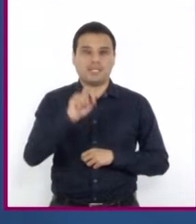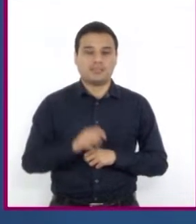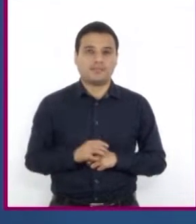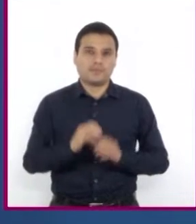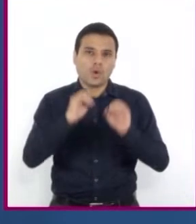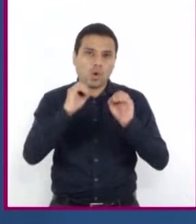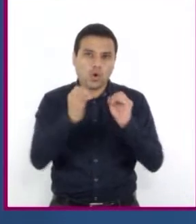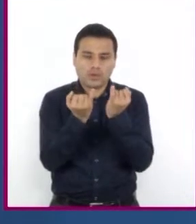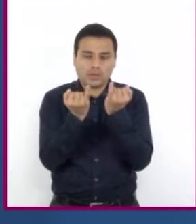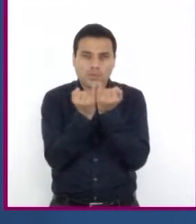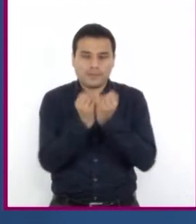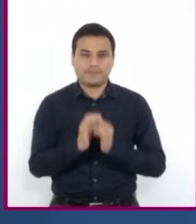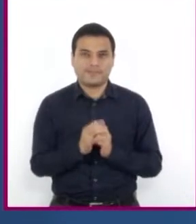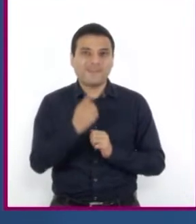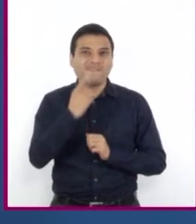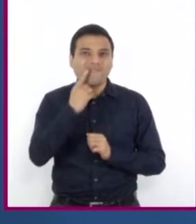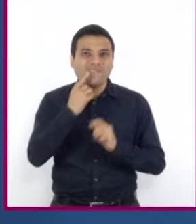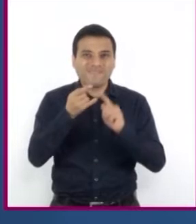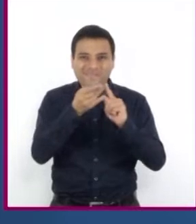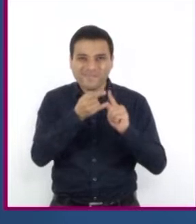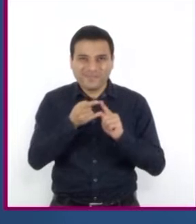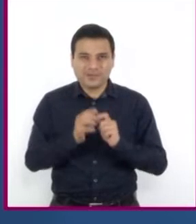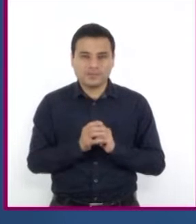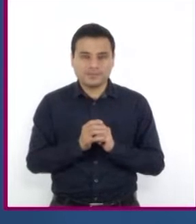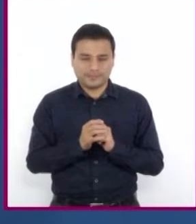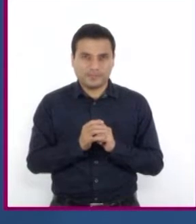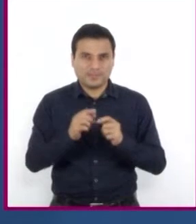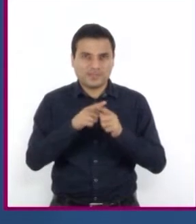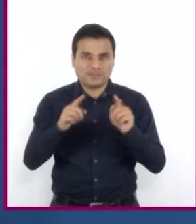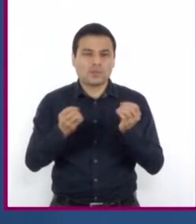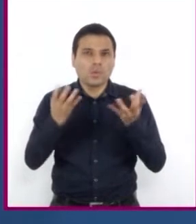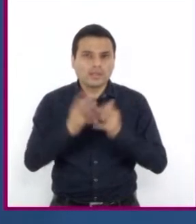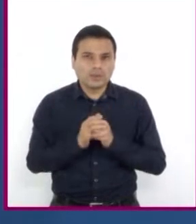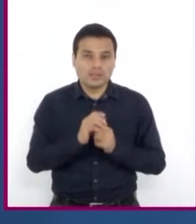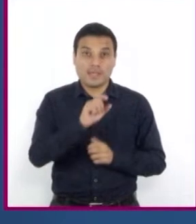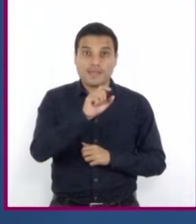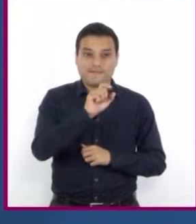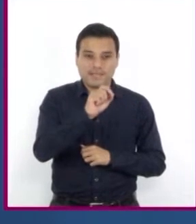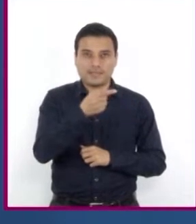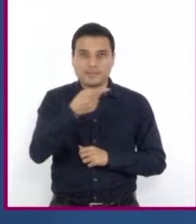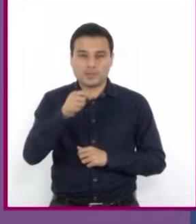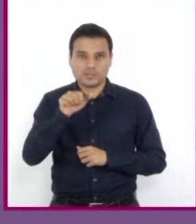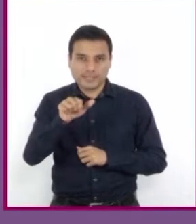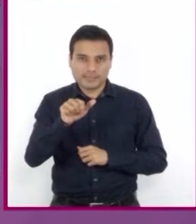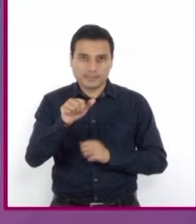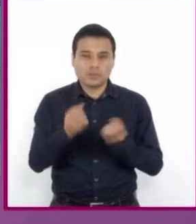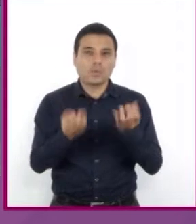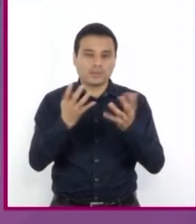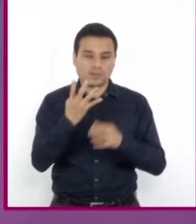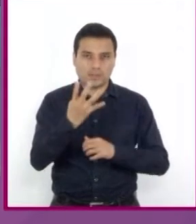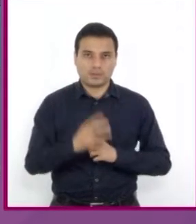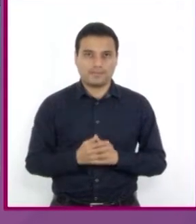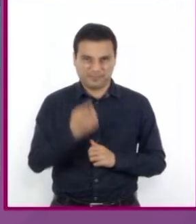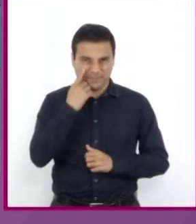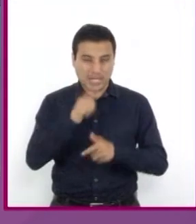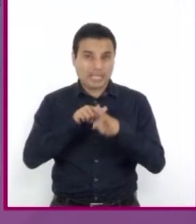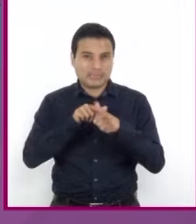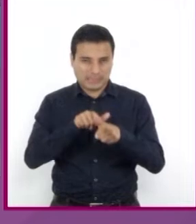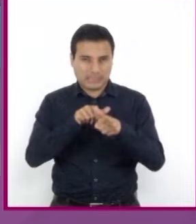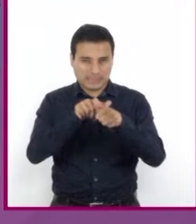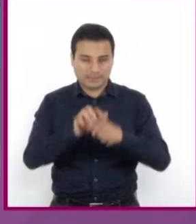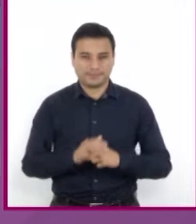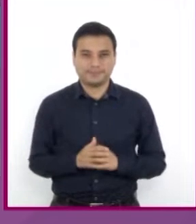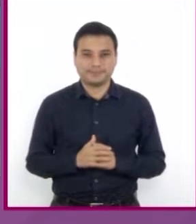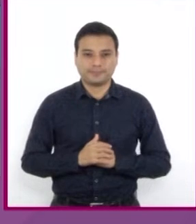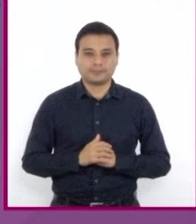del total de losetas entre estos estanques es 20 menos 16 igual a 4. Continuemos con nuestro